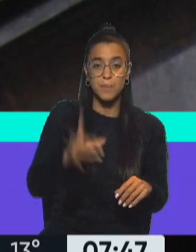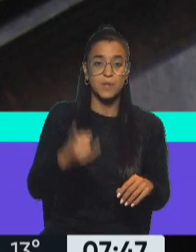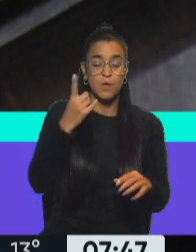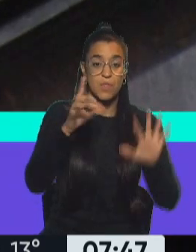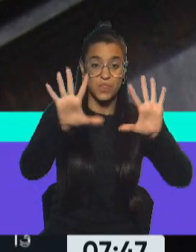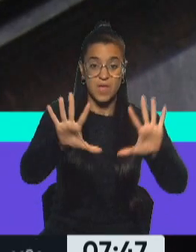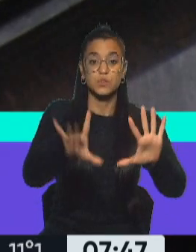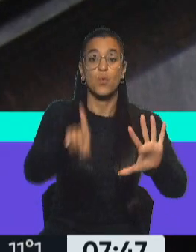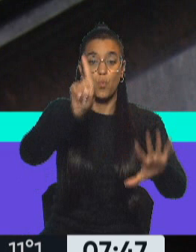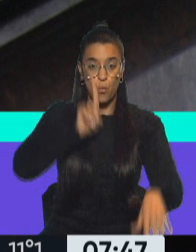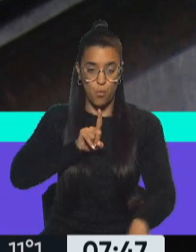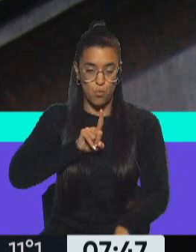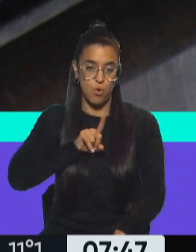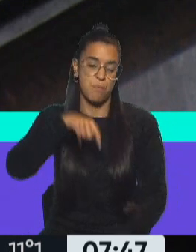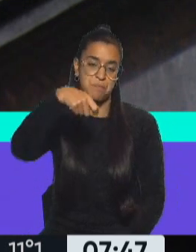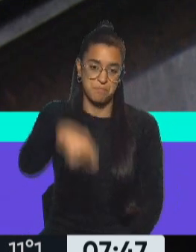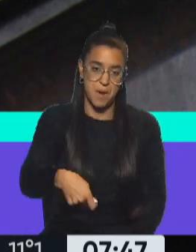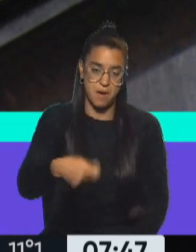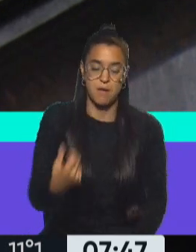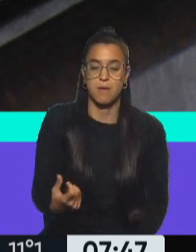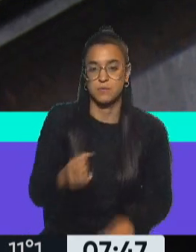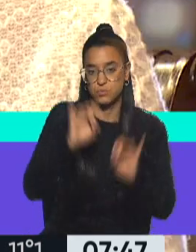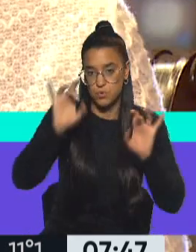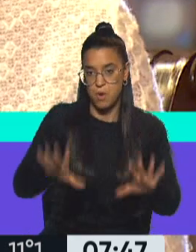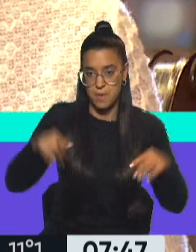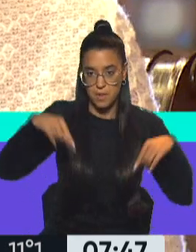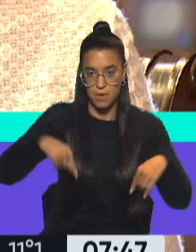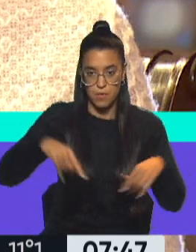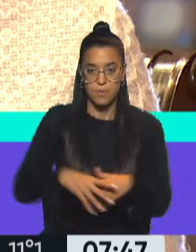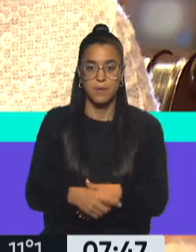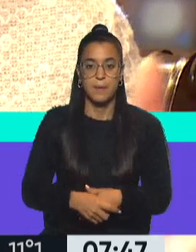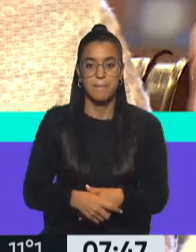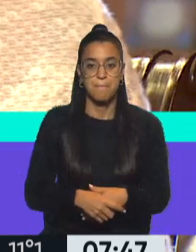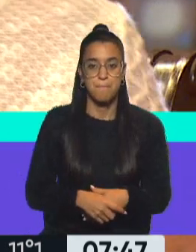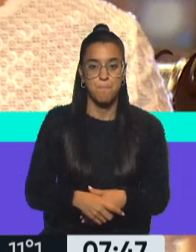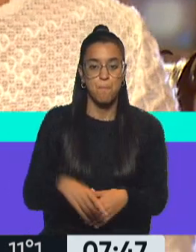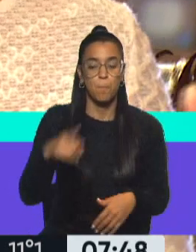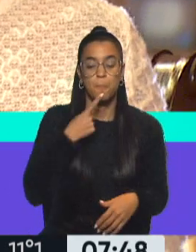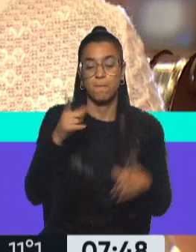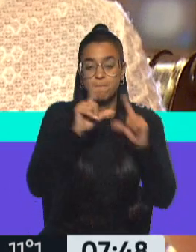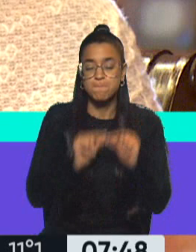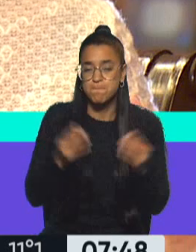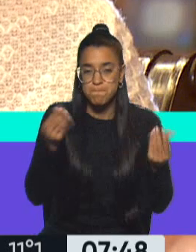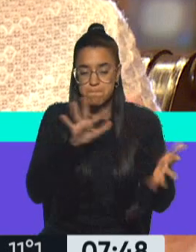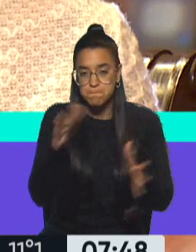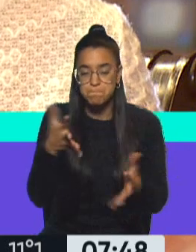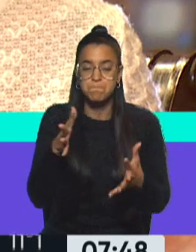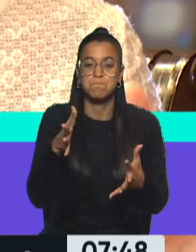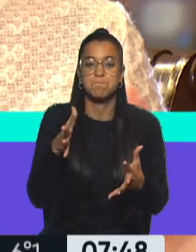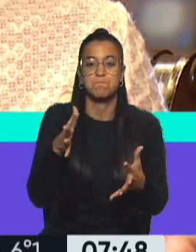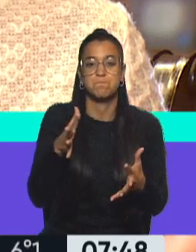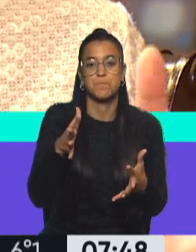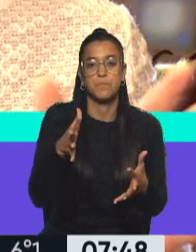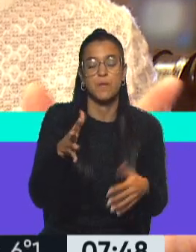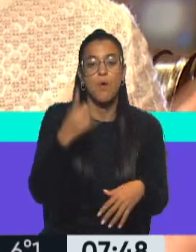cada 10 trabajadores y trabajadoras va a estar alcanzado por el impuesto a las ganancias. Esto en números significa que